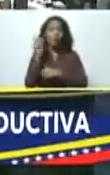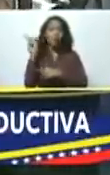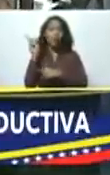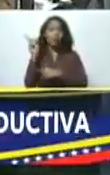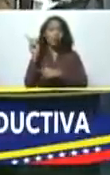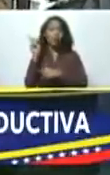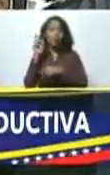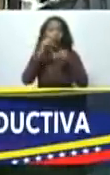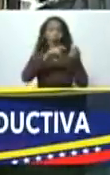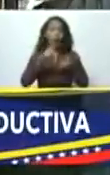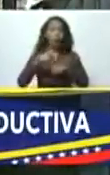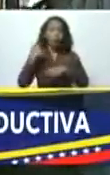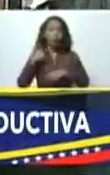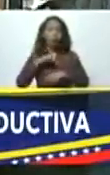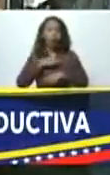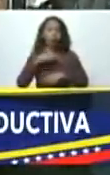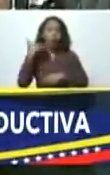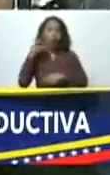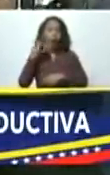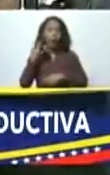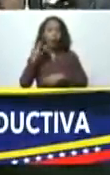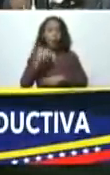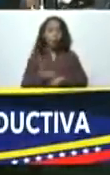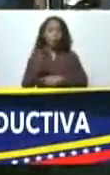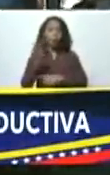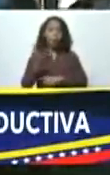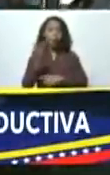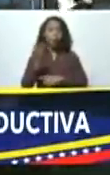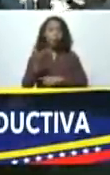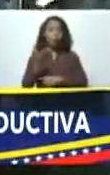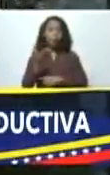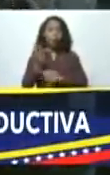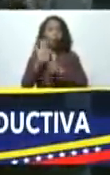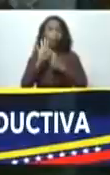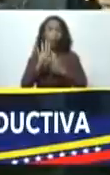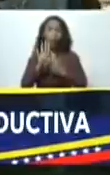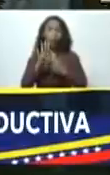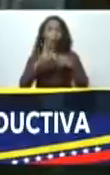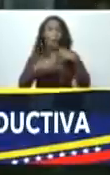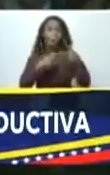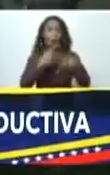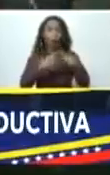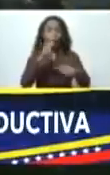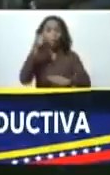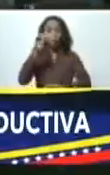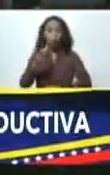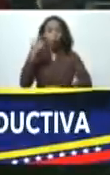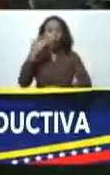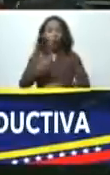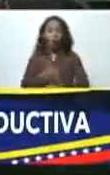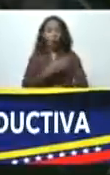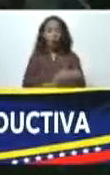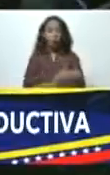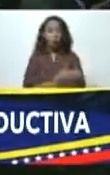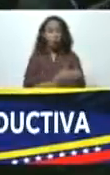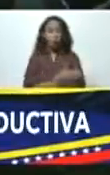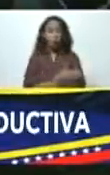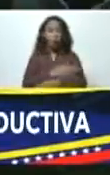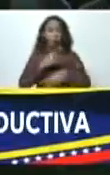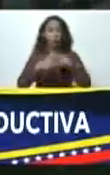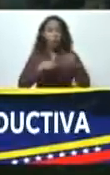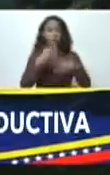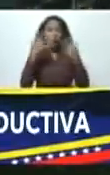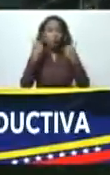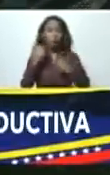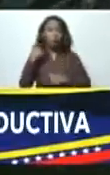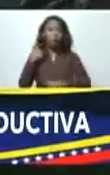agricultura. Nosotros tenemos una premisa, ¿no? Que el productor, antes de ser productor animal, tiene